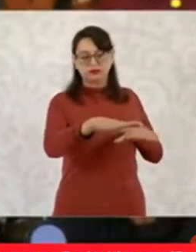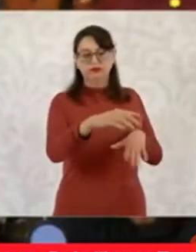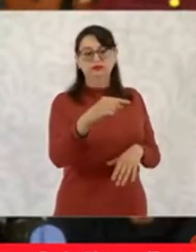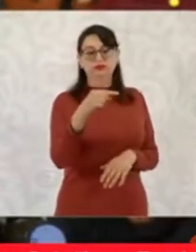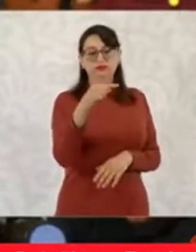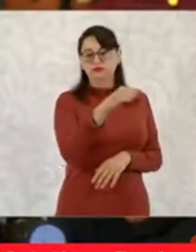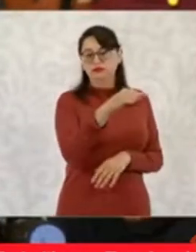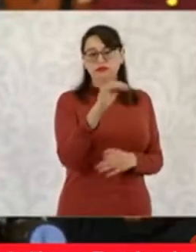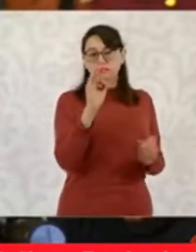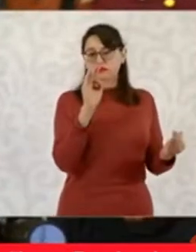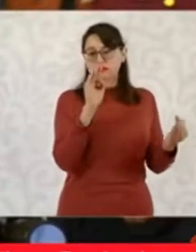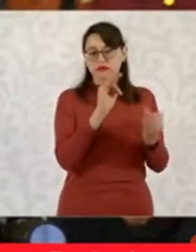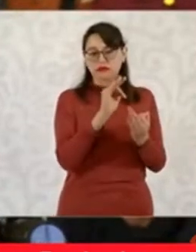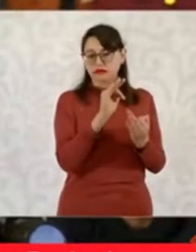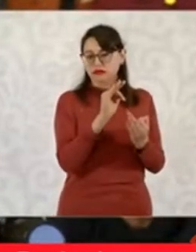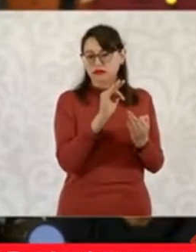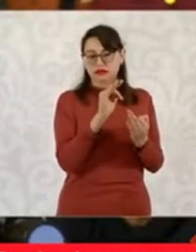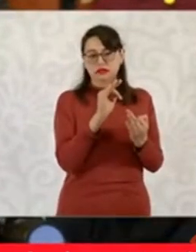concluir,